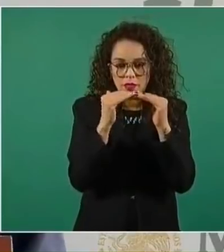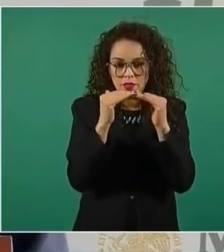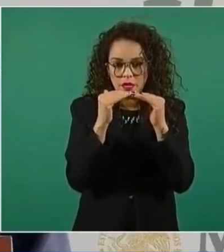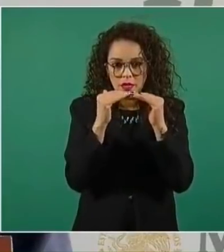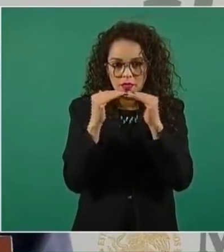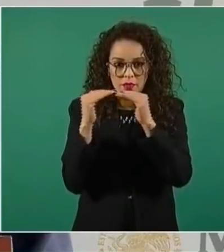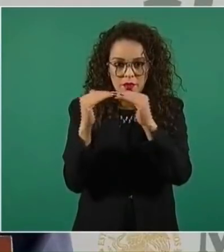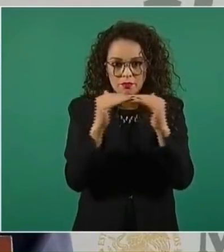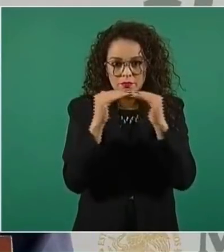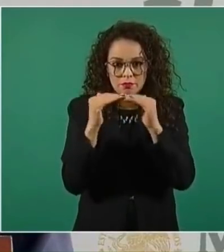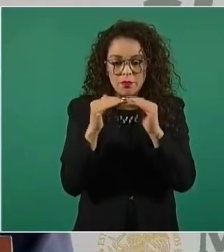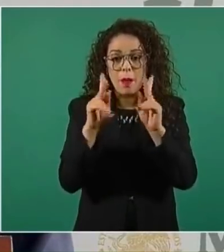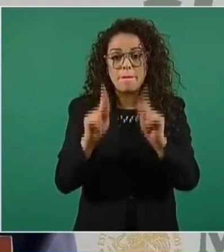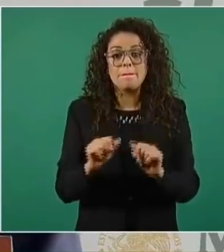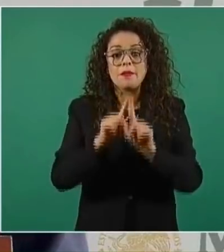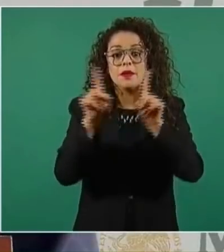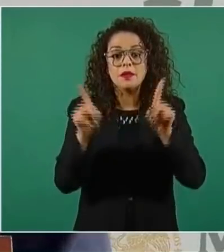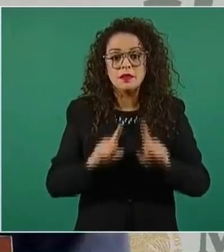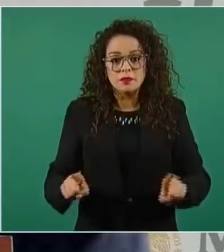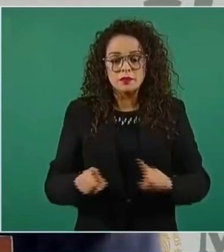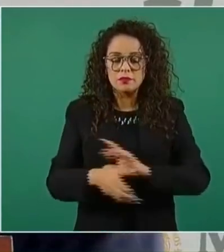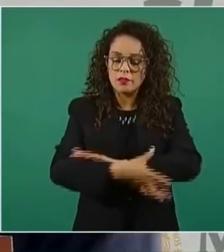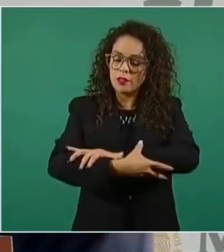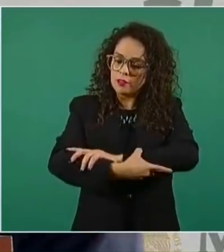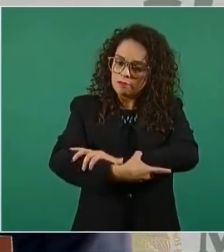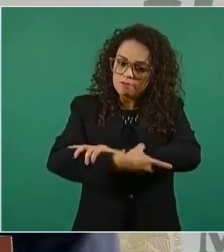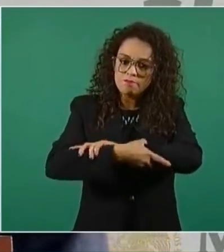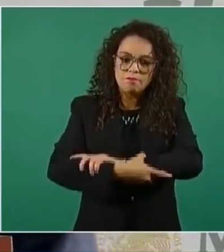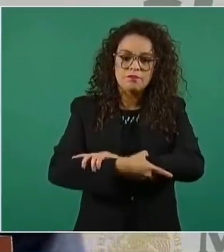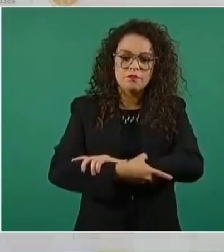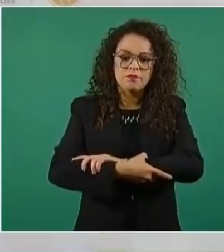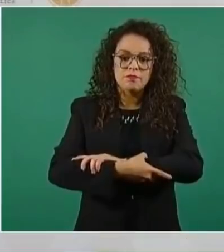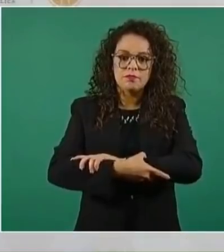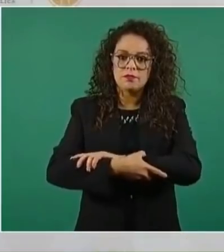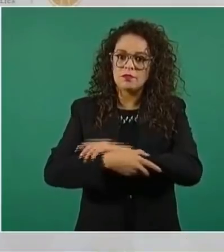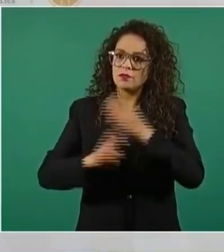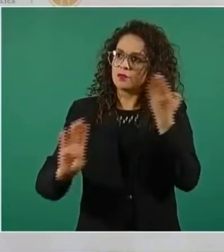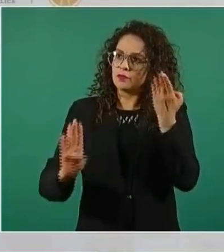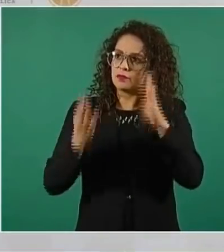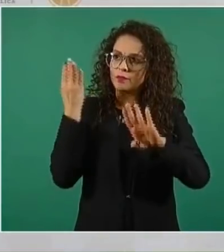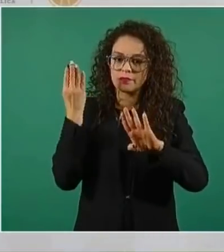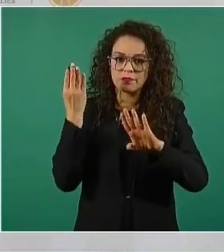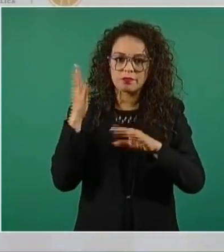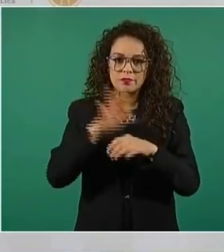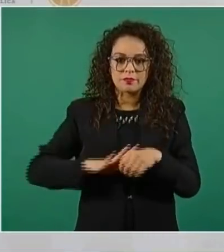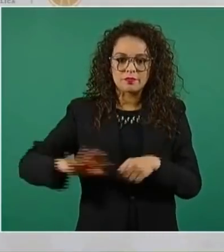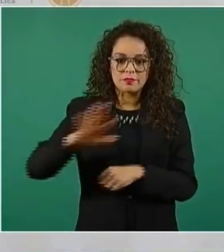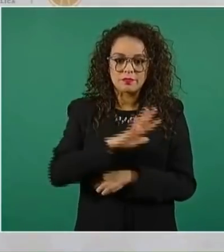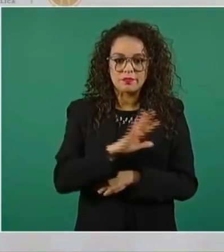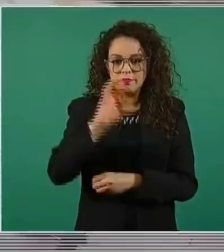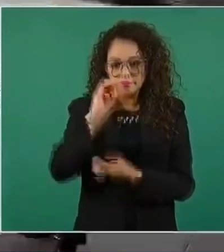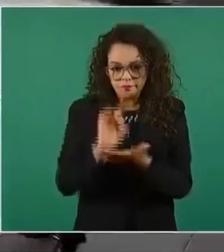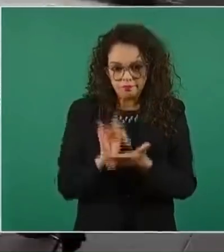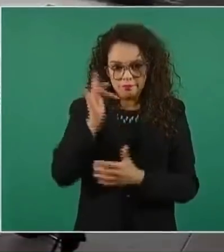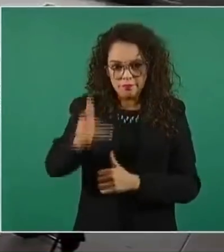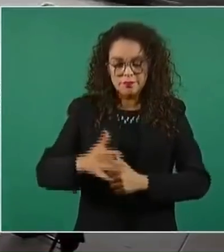la paz y la fraternidad universal. Muchas gracias.